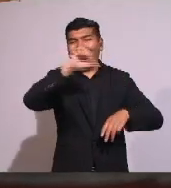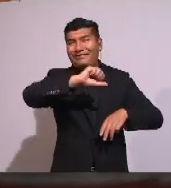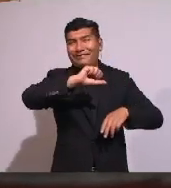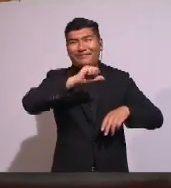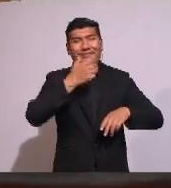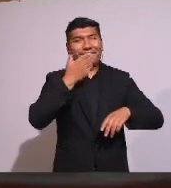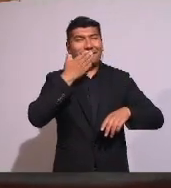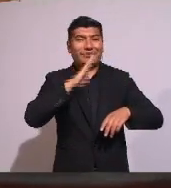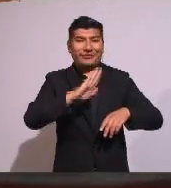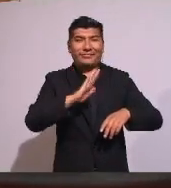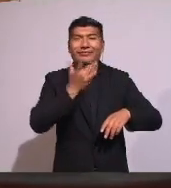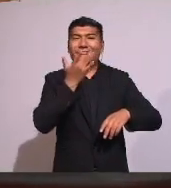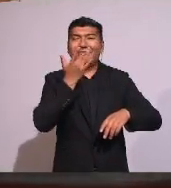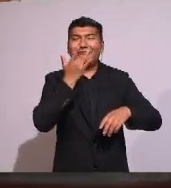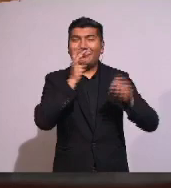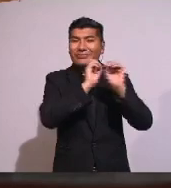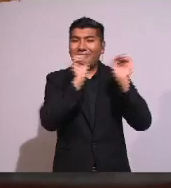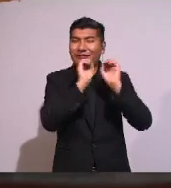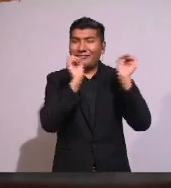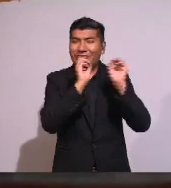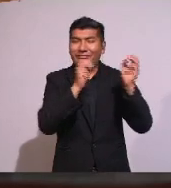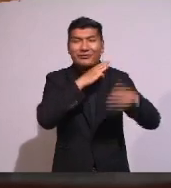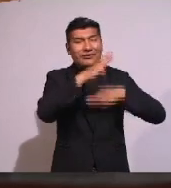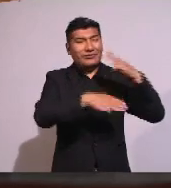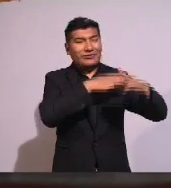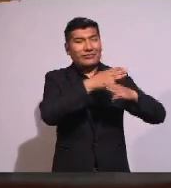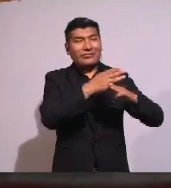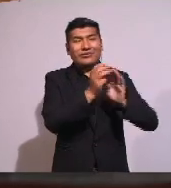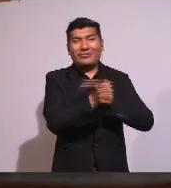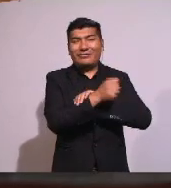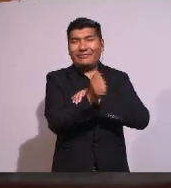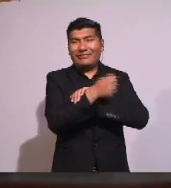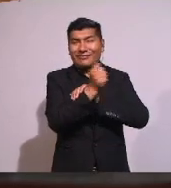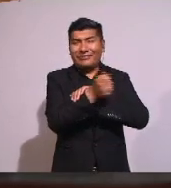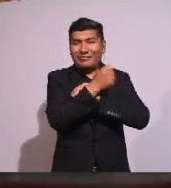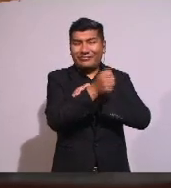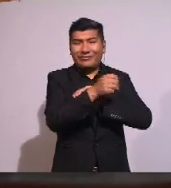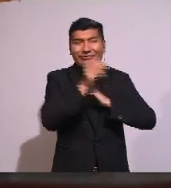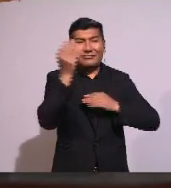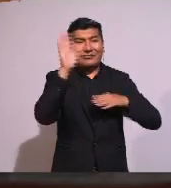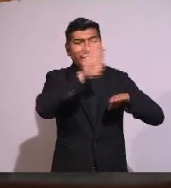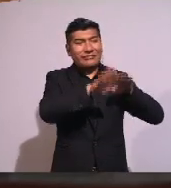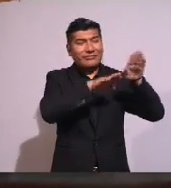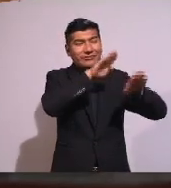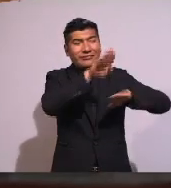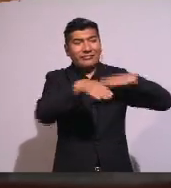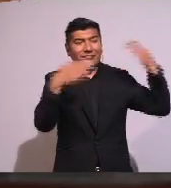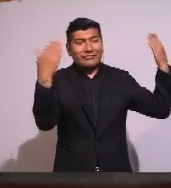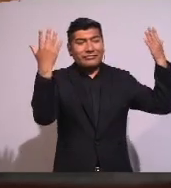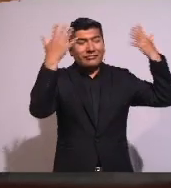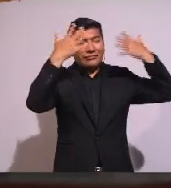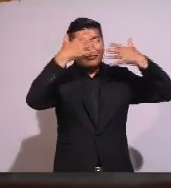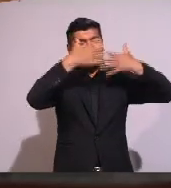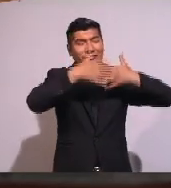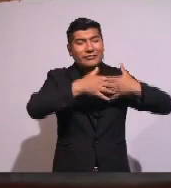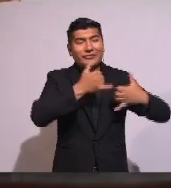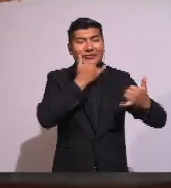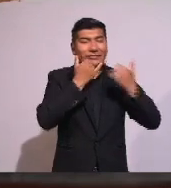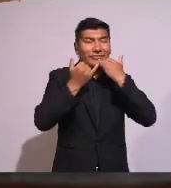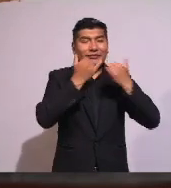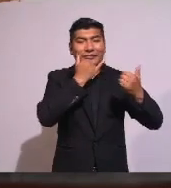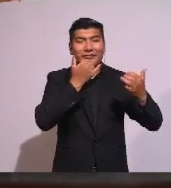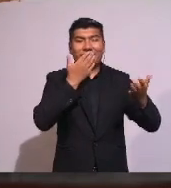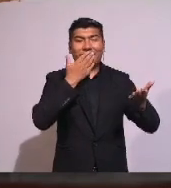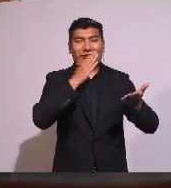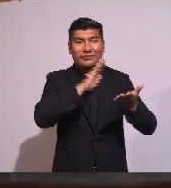sabor. El mundo está moralmente corrompido y anda en las tinieblas del error y del